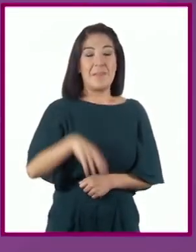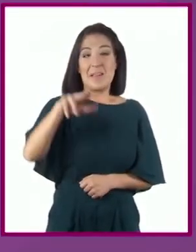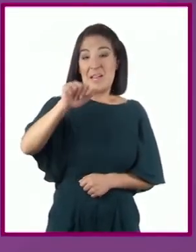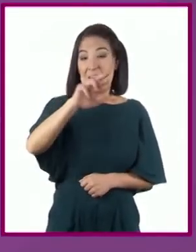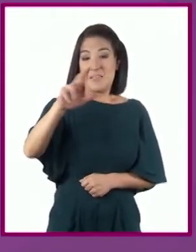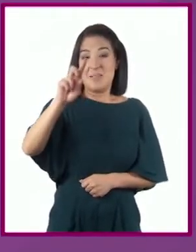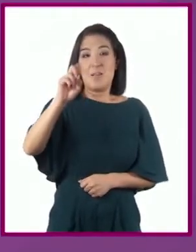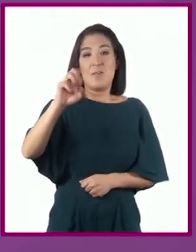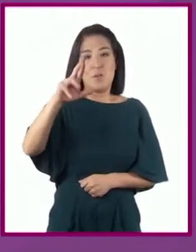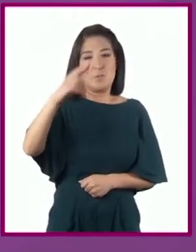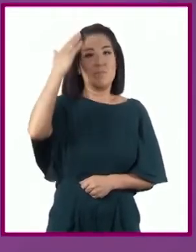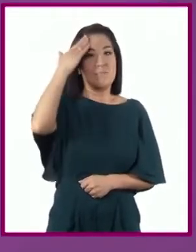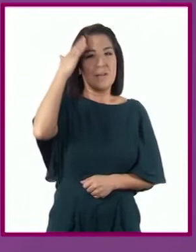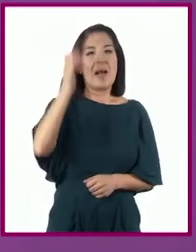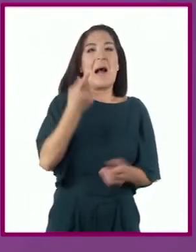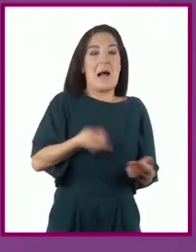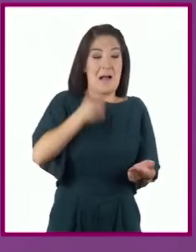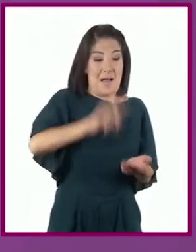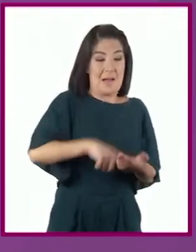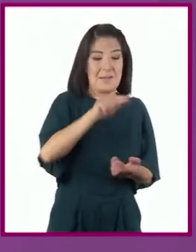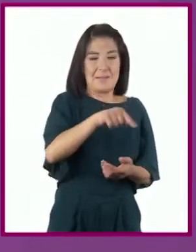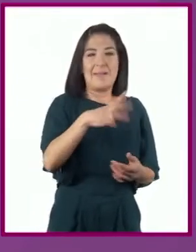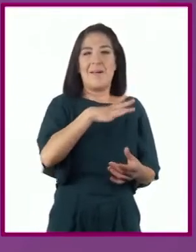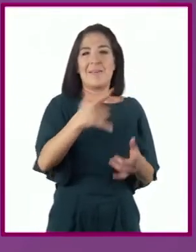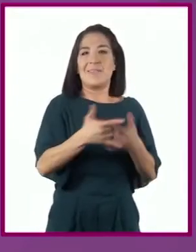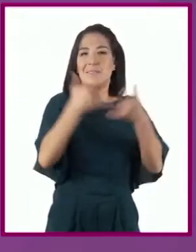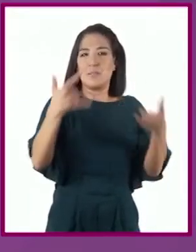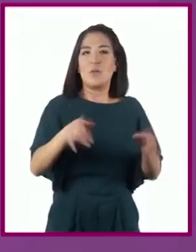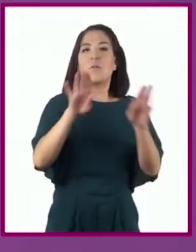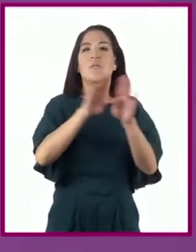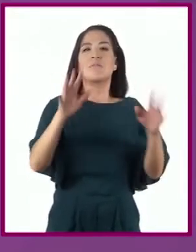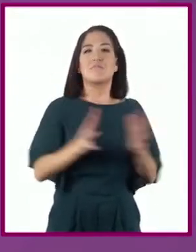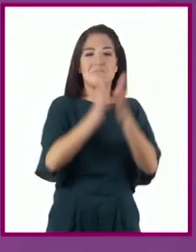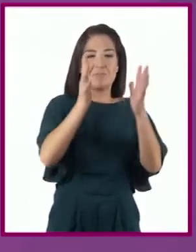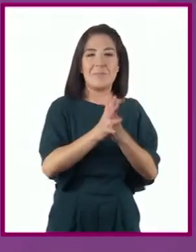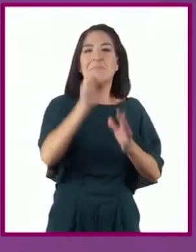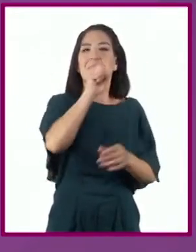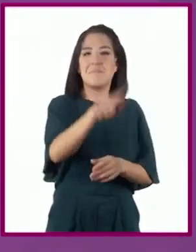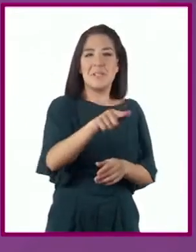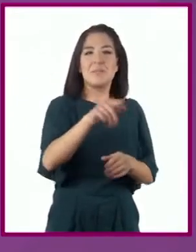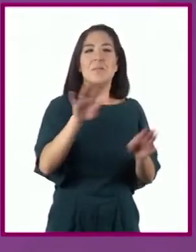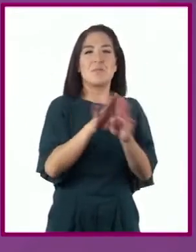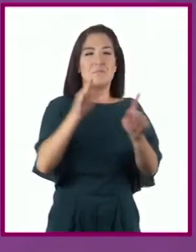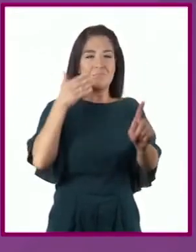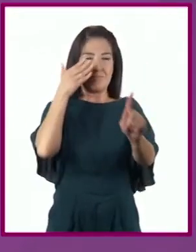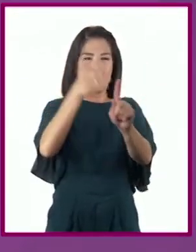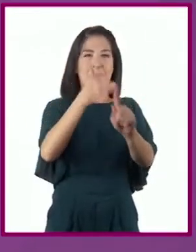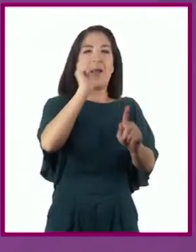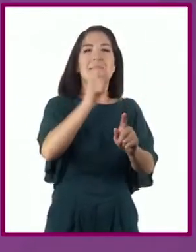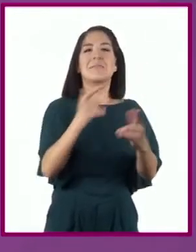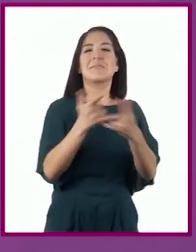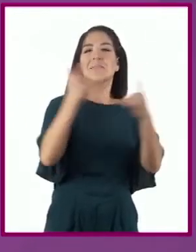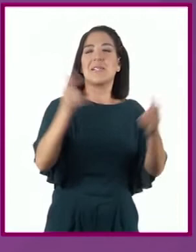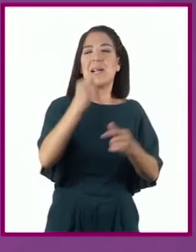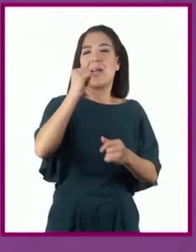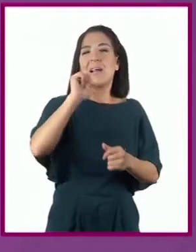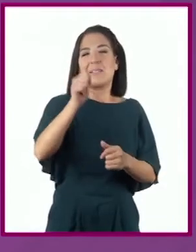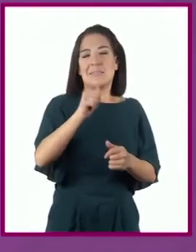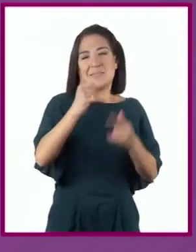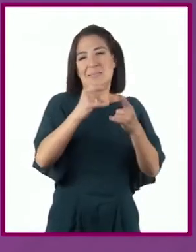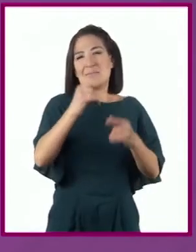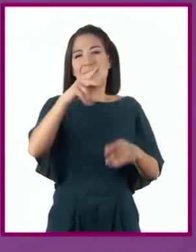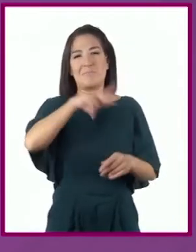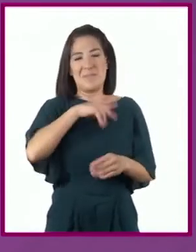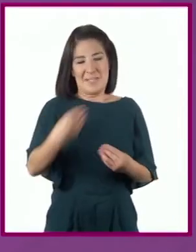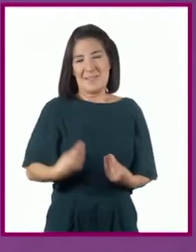protagonista está dentro de la historia y es un personaje que participa desde una perspectiva autobiográfica. puede ubicarse